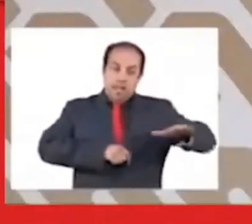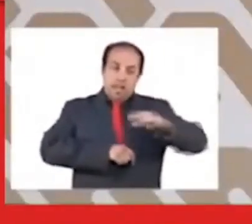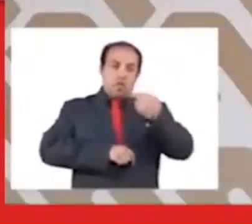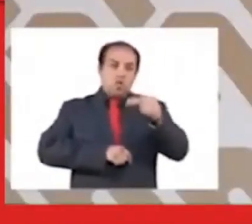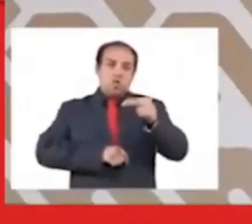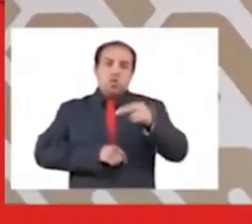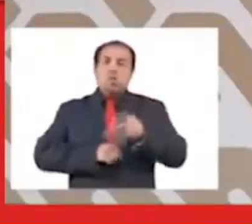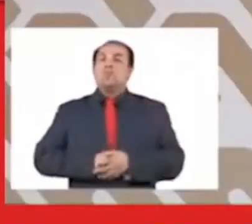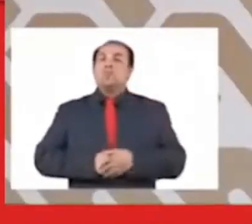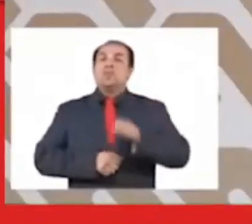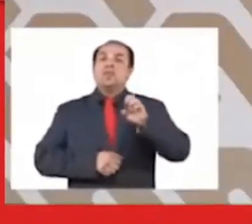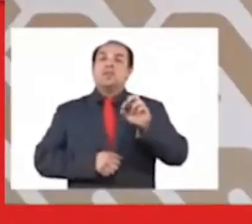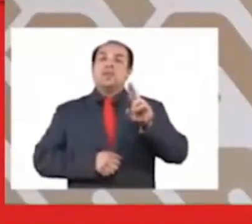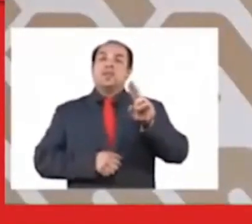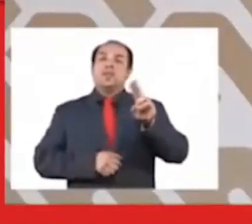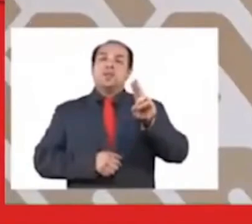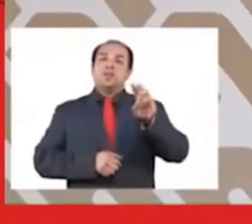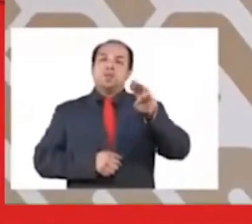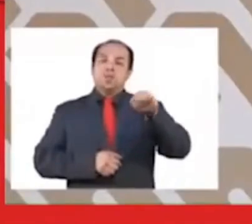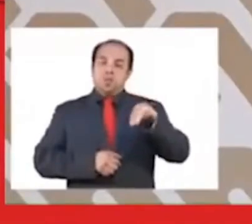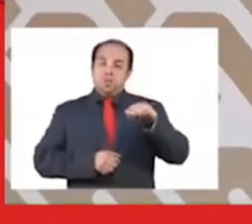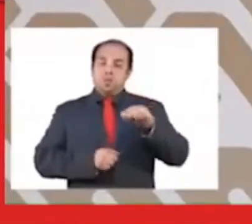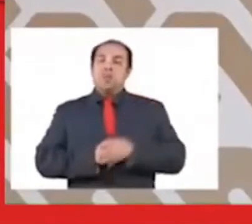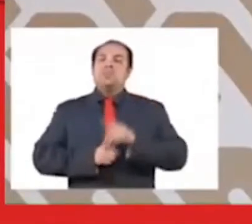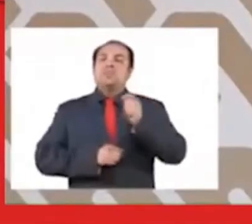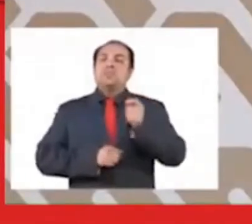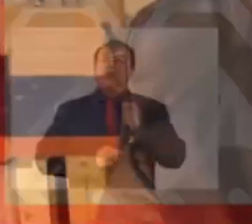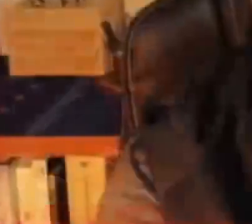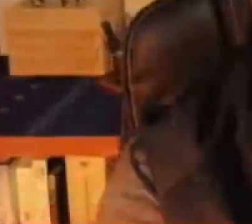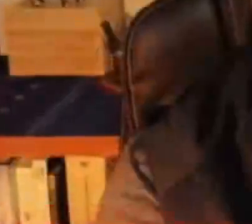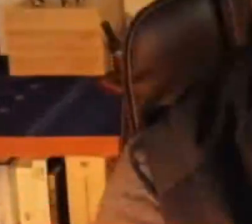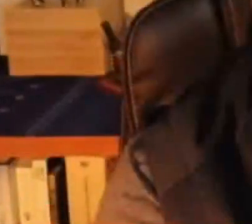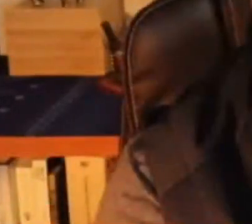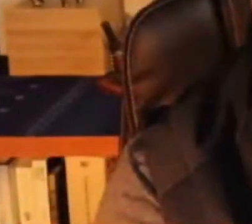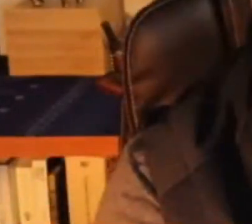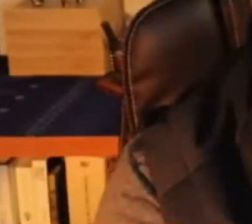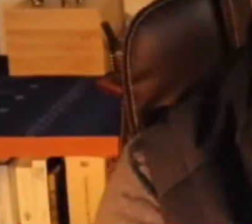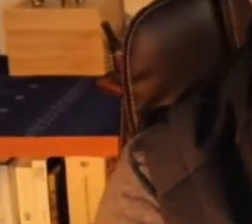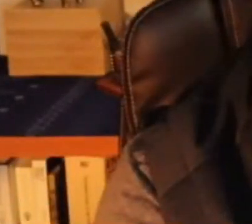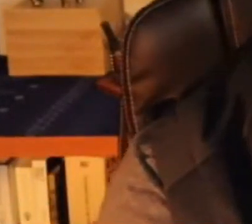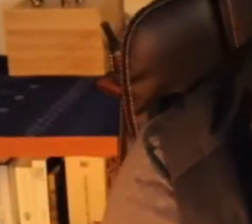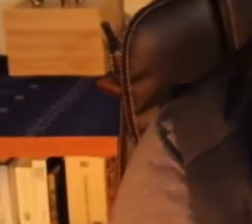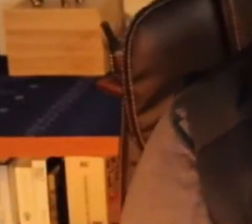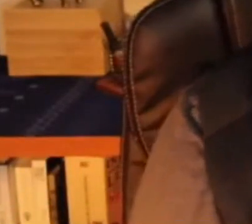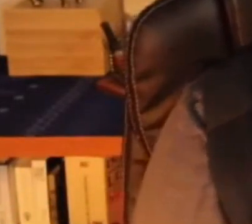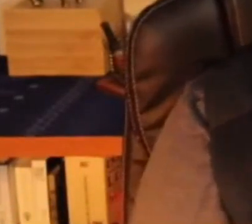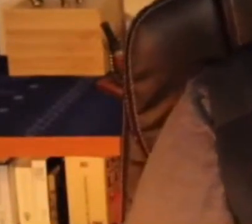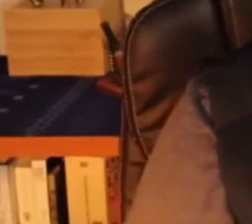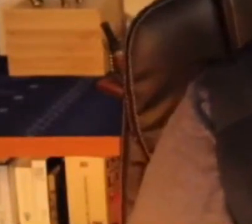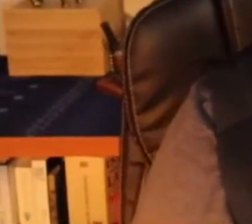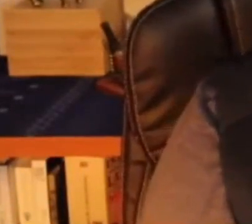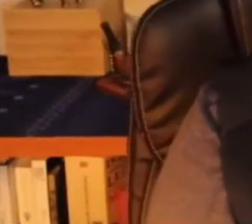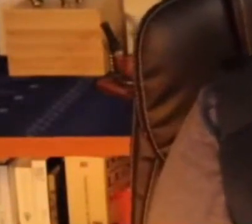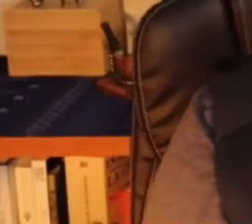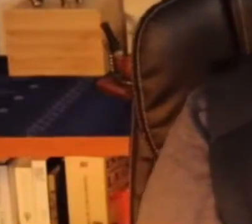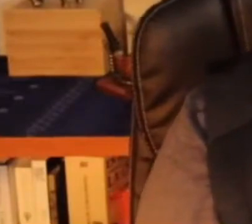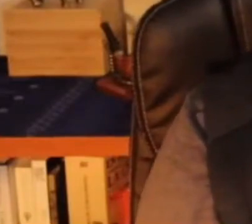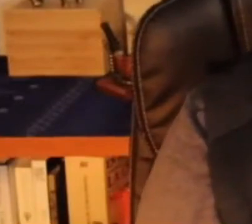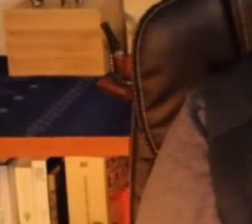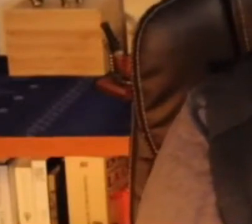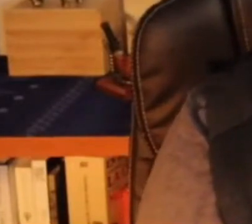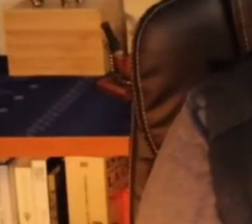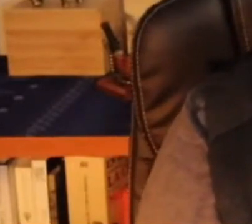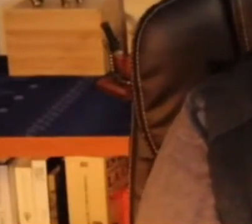que se llama ERUM, que es el Escuadrón de Urgencias Médicas. Pues ahí tienen a Claudia